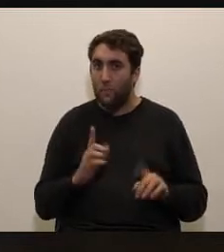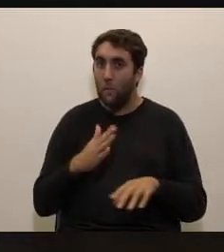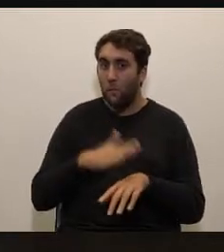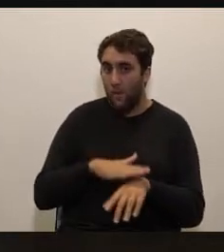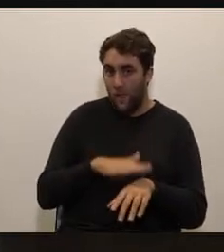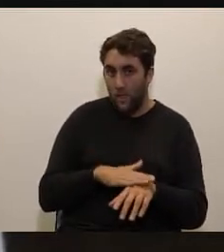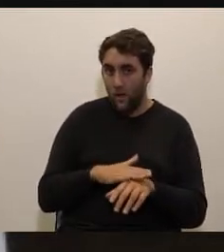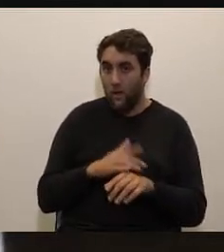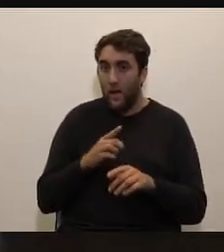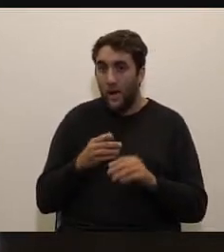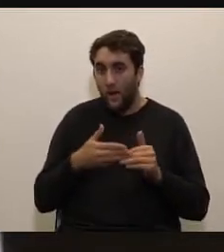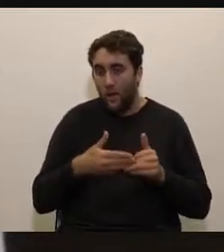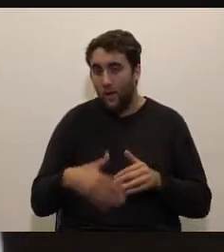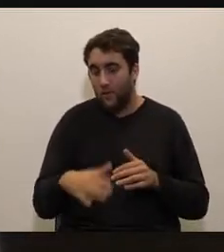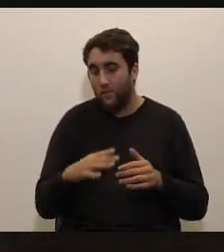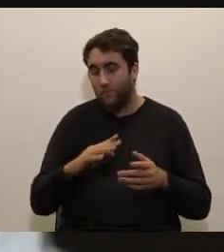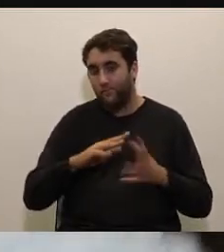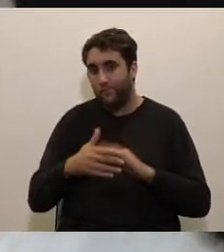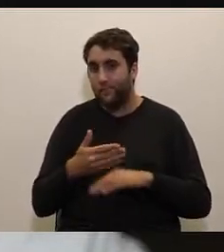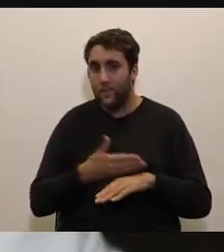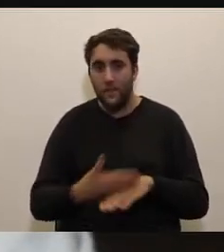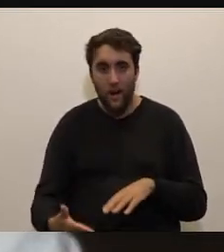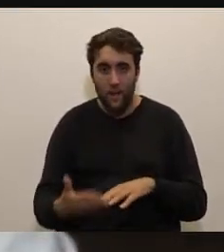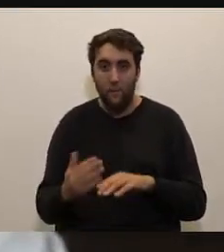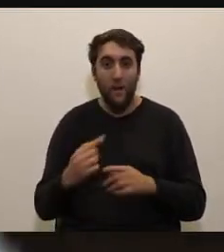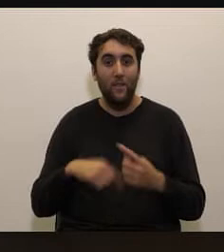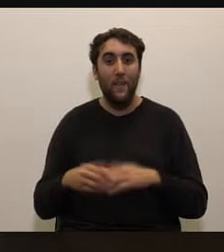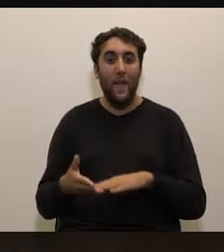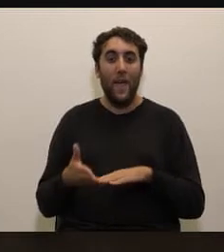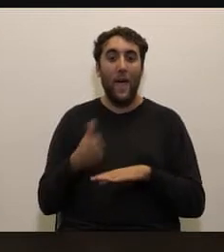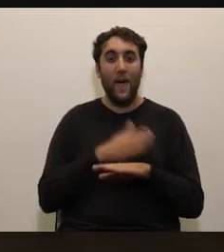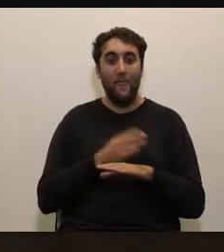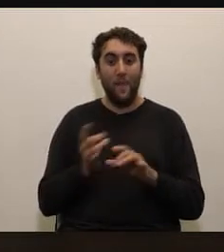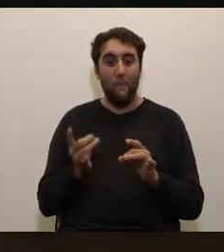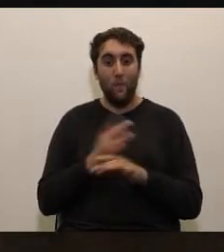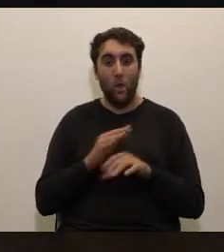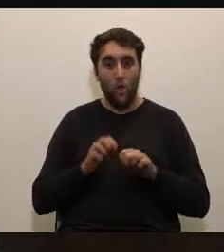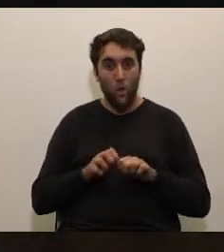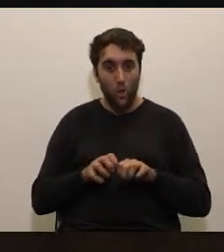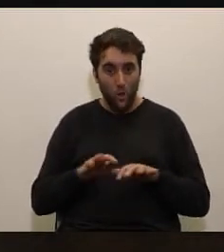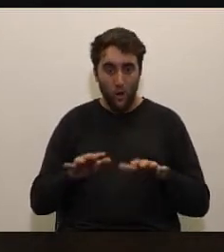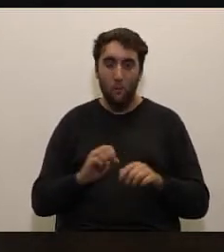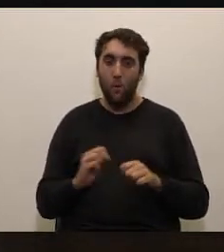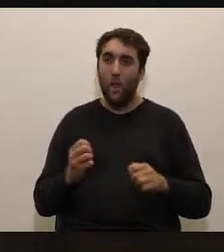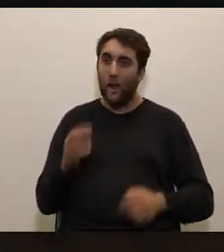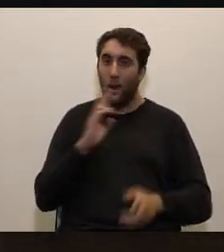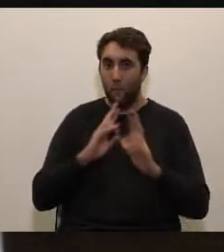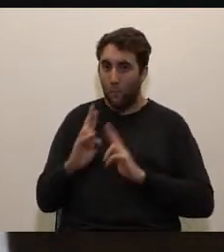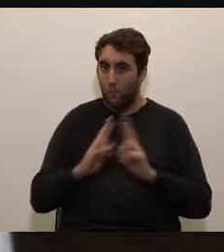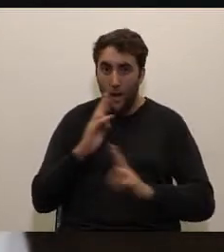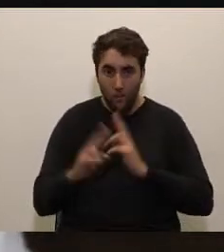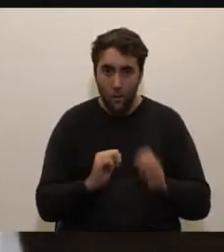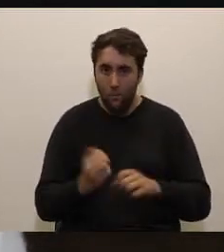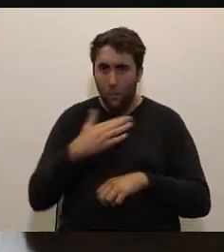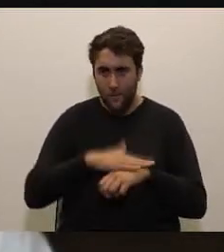necesitó, si recién ahí estás arrancando, probablemente llegues tarde. Si vos ya tenés algo andando, eso se va a poder explotar mucho mejor. Y